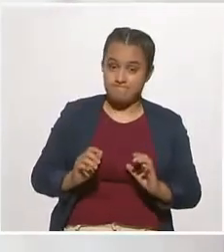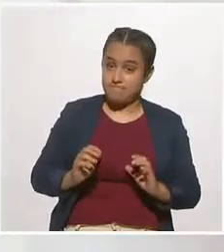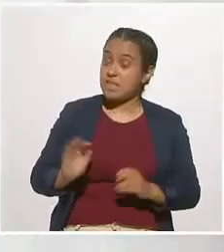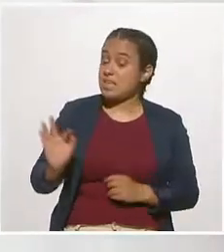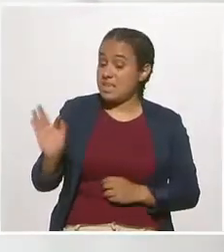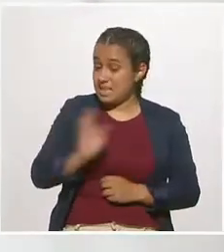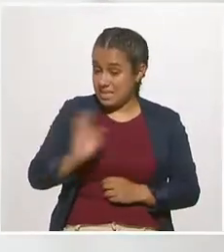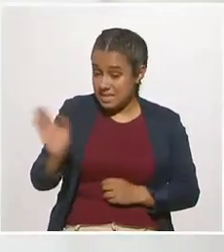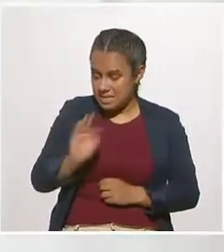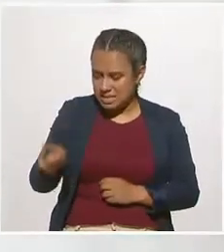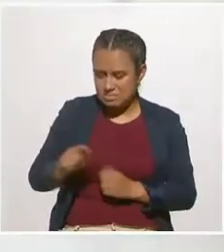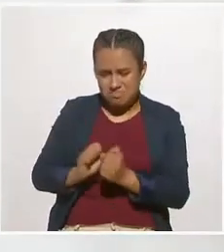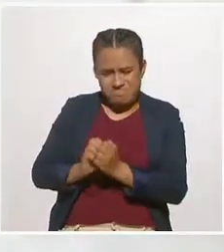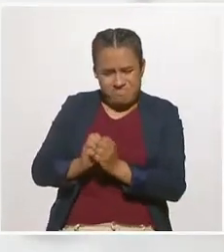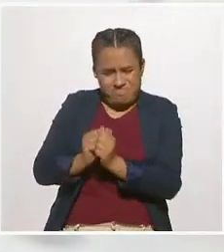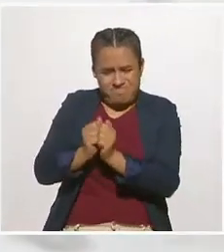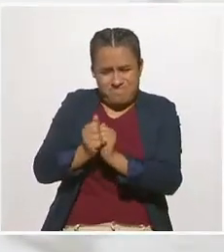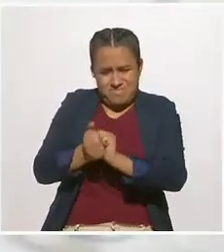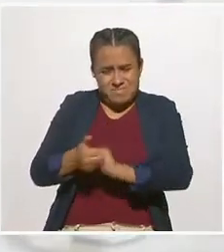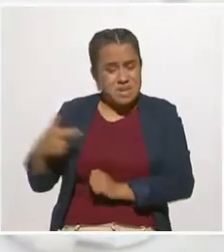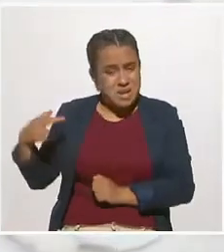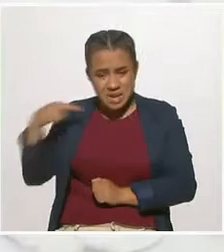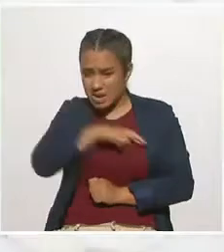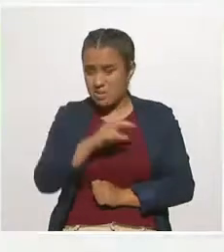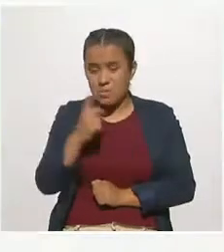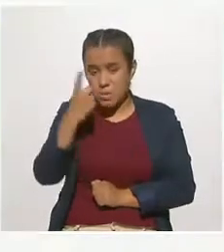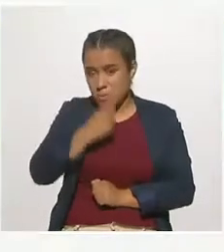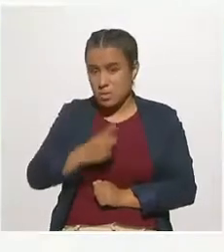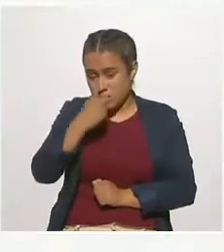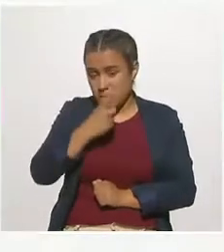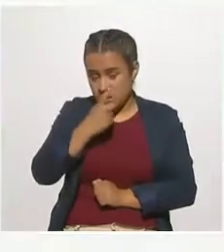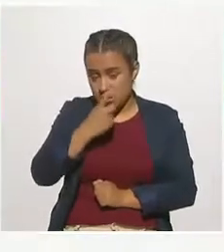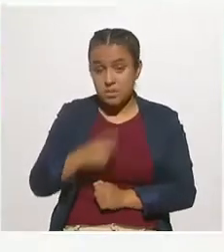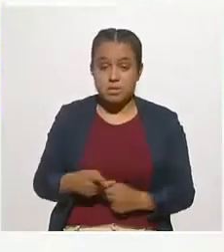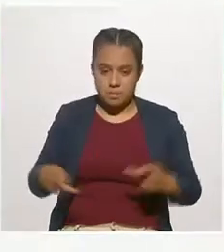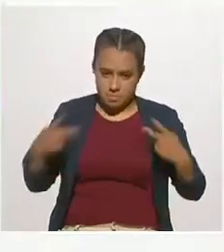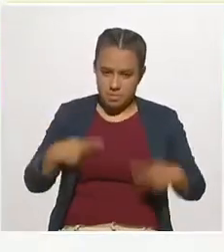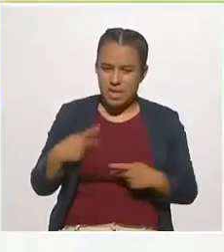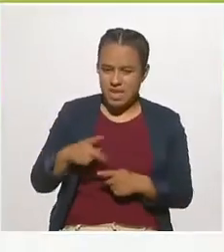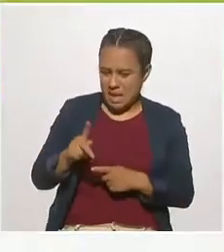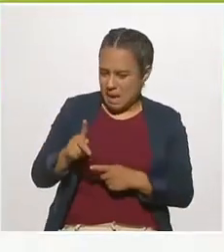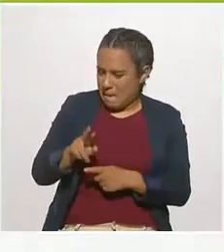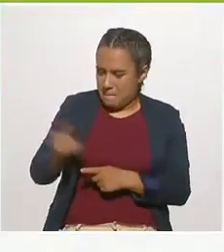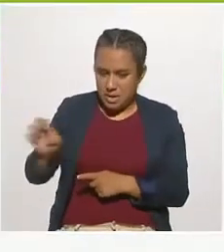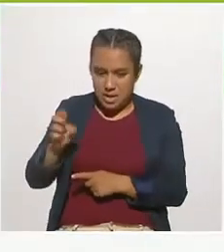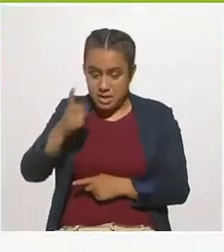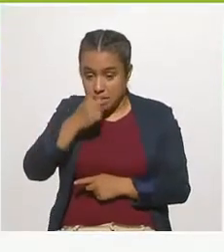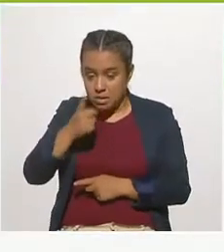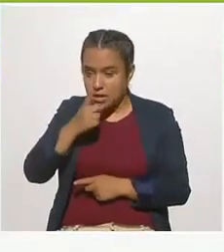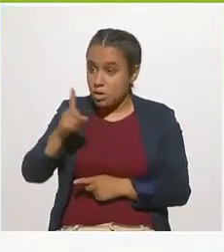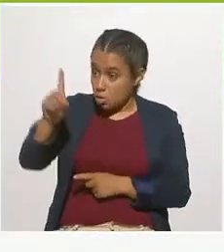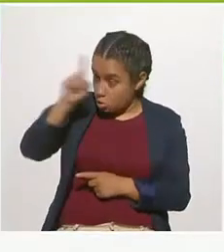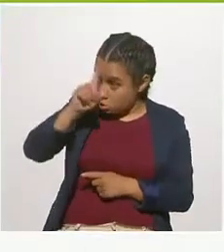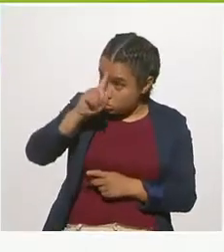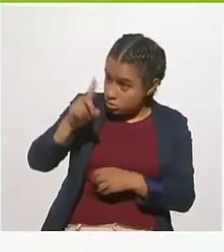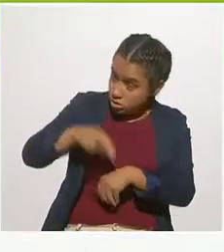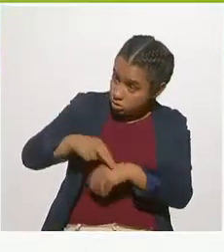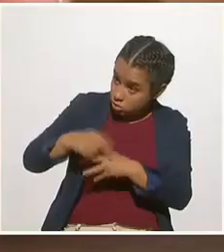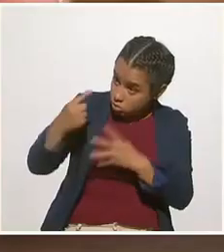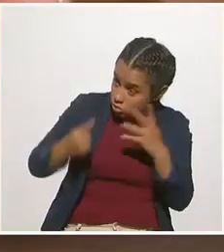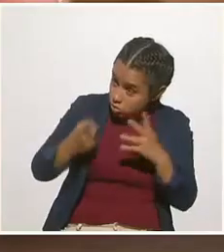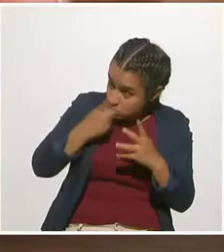hacia una diabetes. Las personas con prediabetes que siguen las orientaciones del médico, modifican